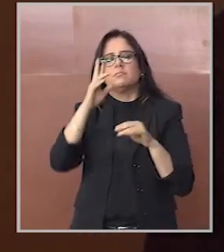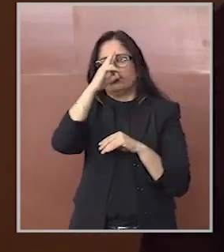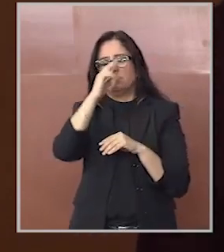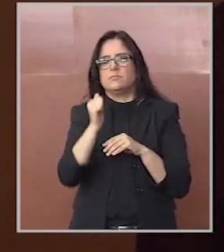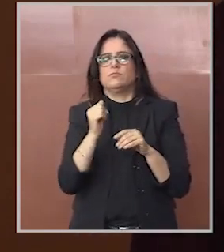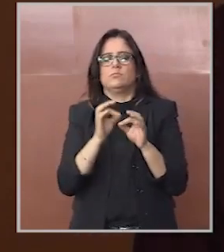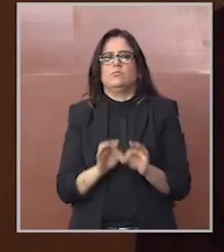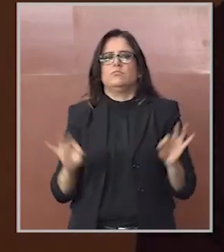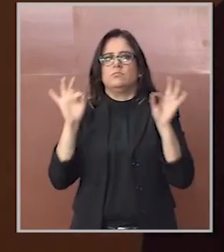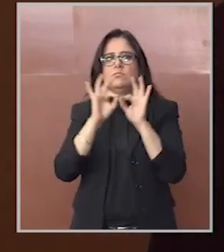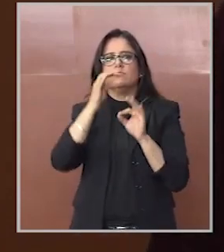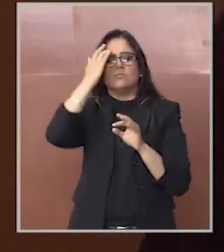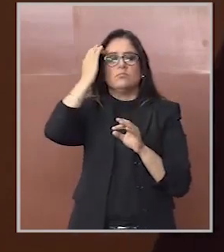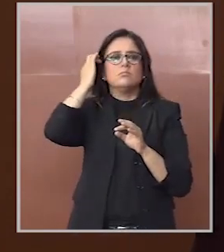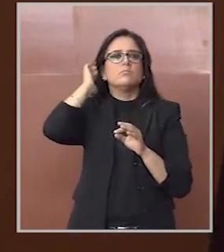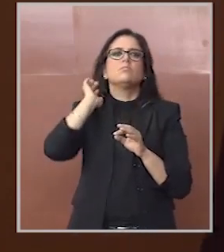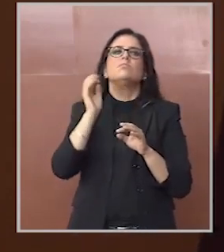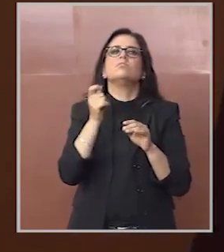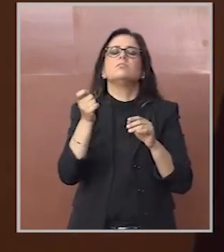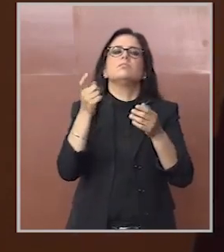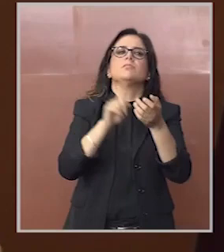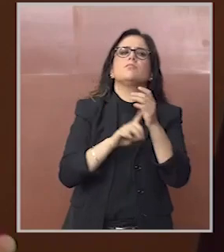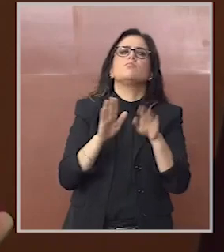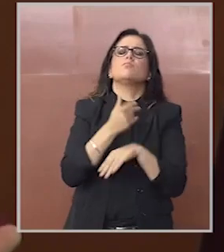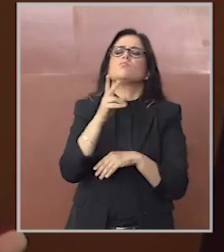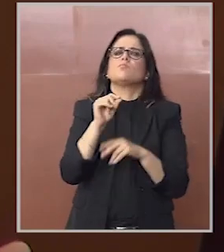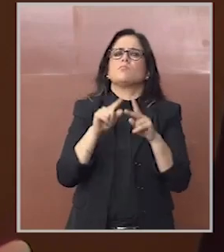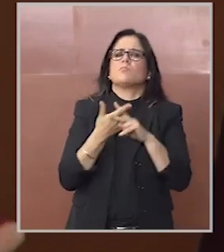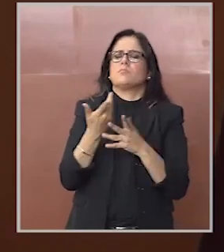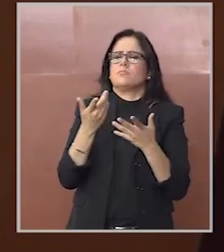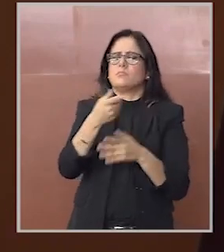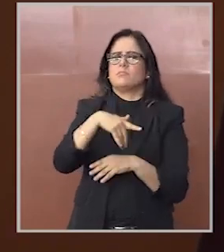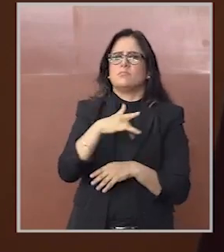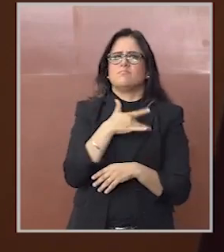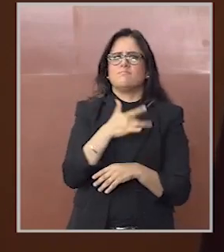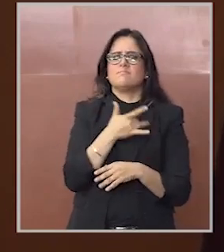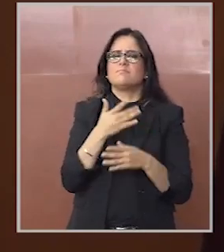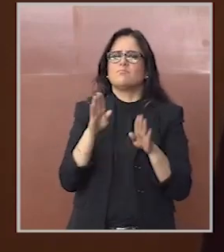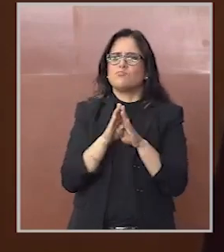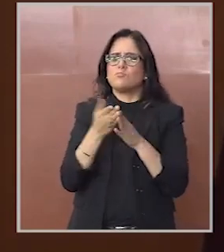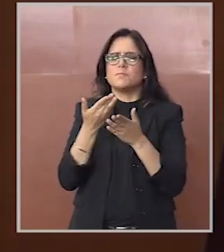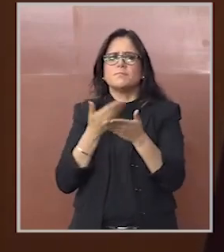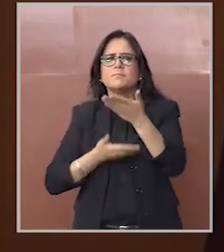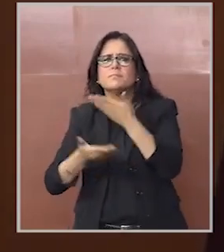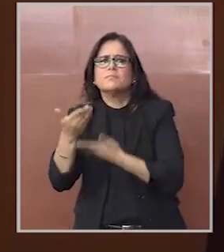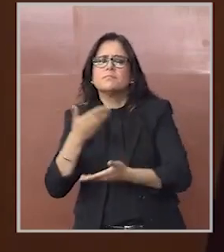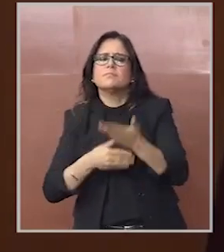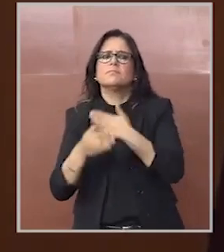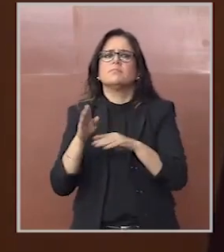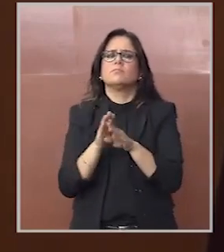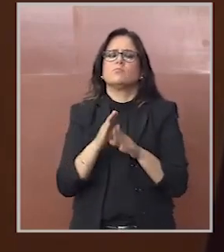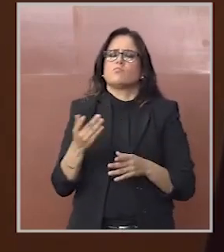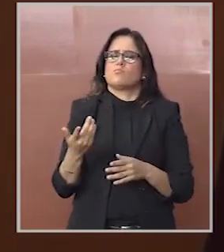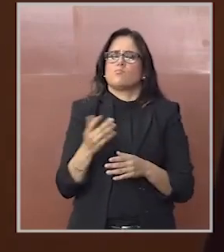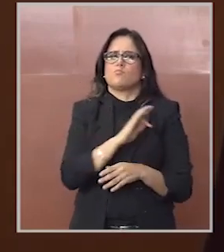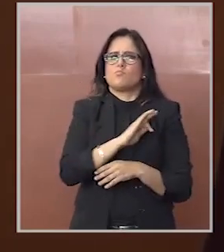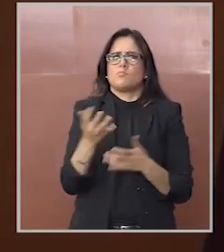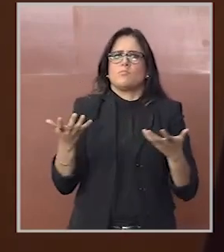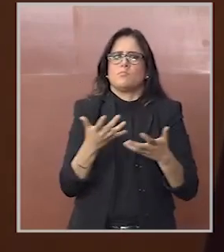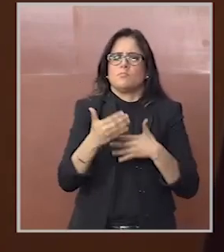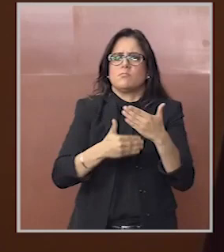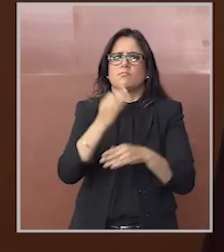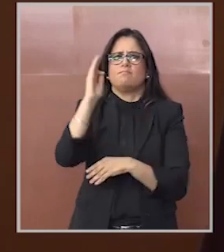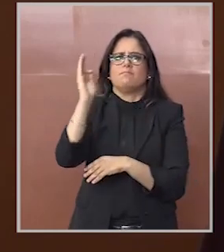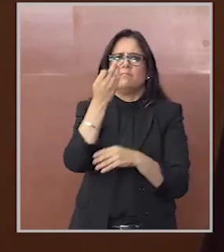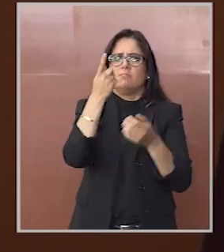más fundadas y sostenidas empezó con Oigan Por qué no empezamos a acercarnos y platicamos sobre qué es lo que podríamos hacer desde poder